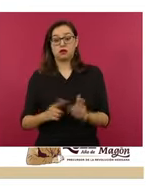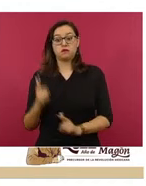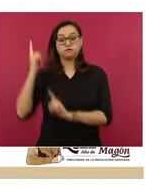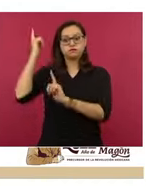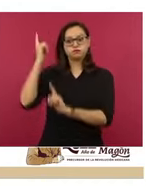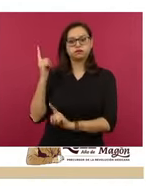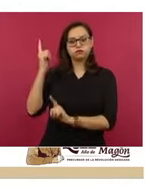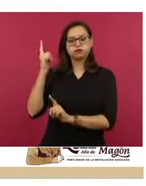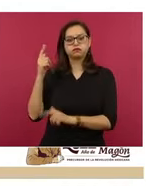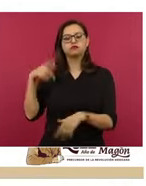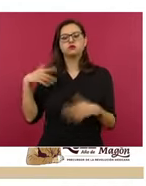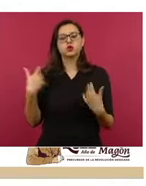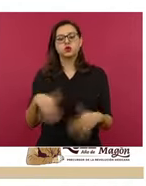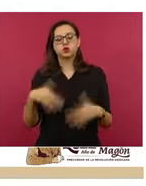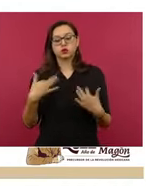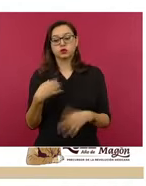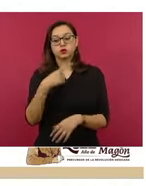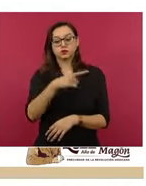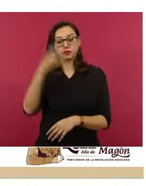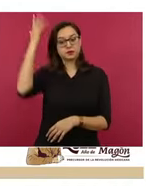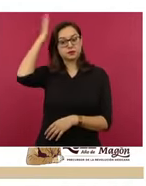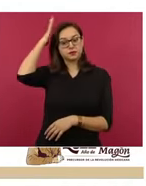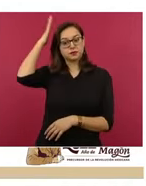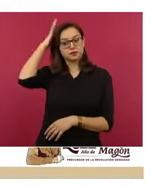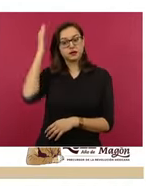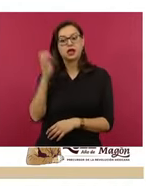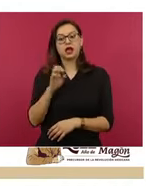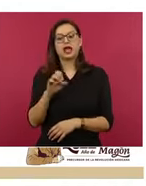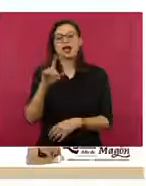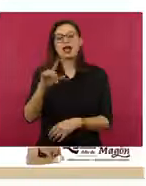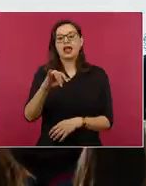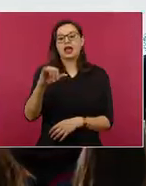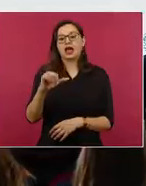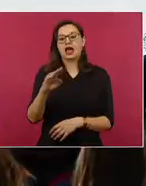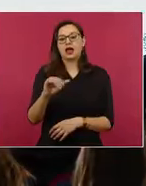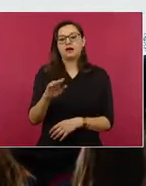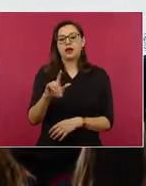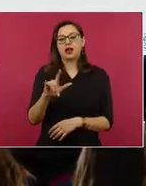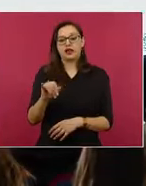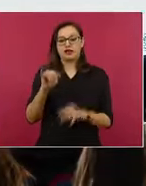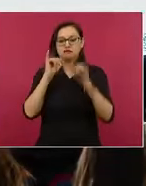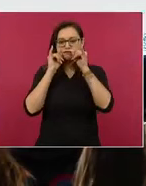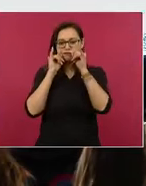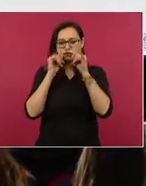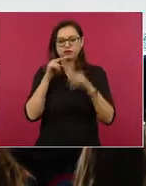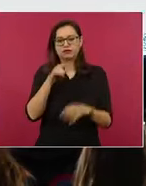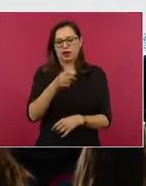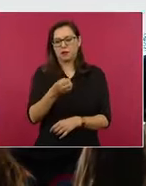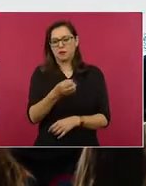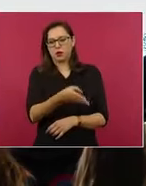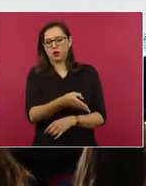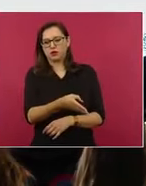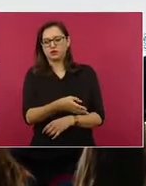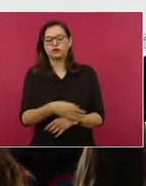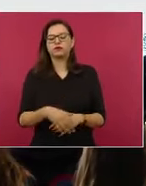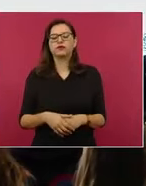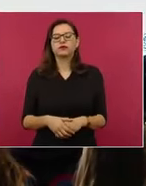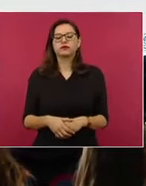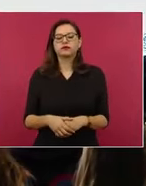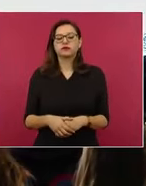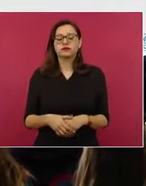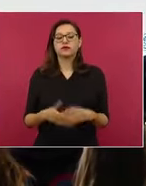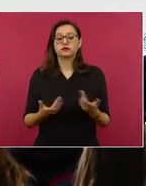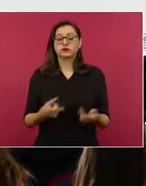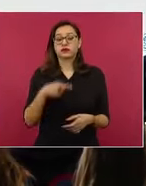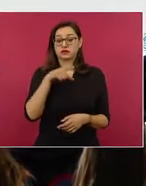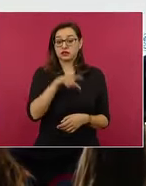un líder criminal apodado El Jabalí. Ellos están relacionados